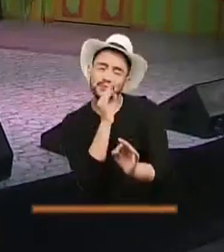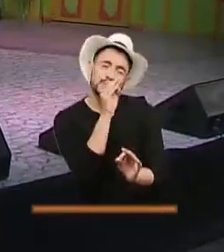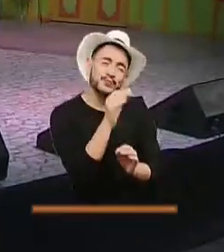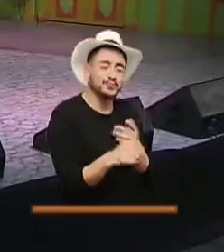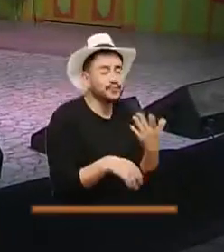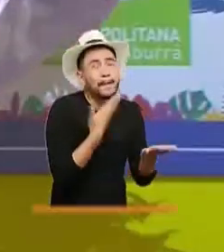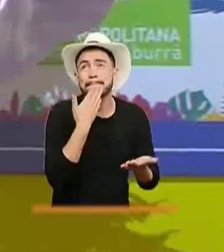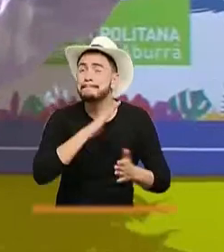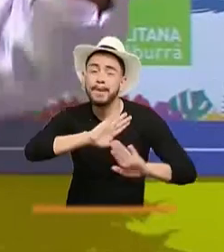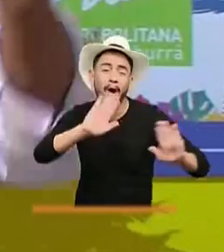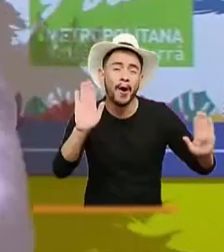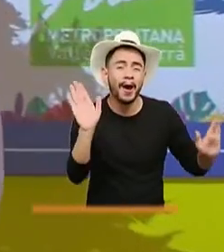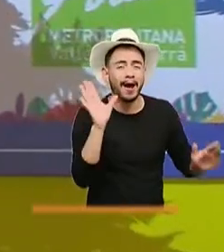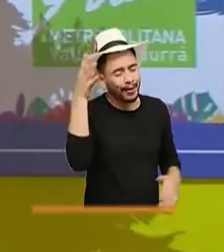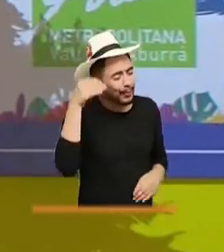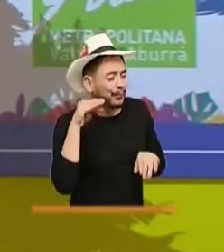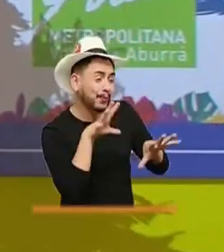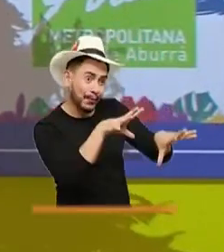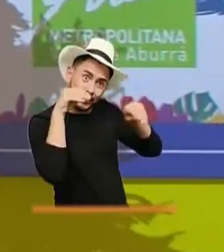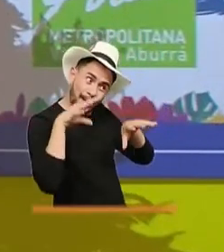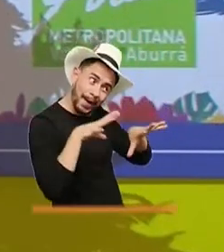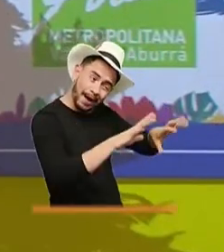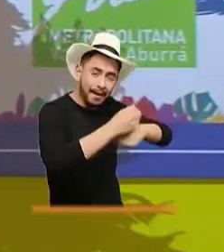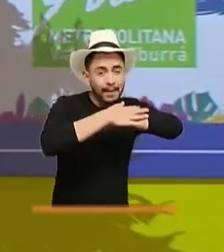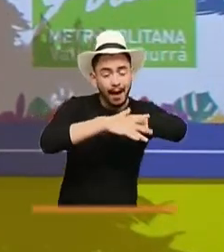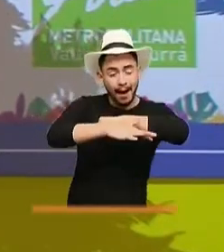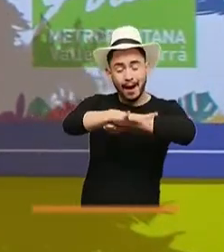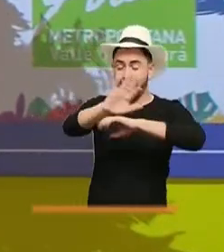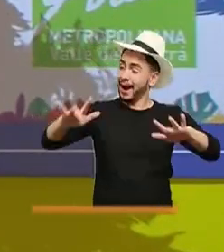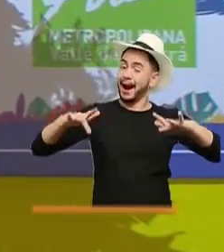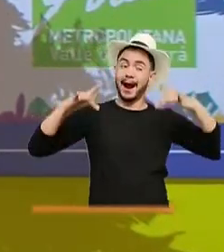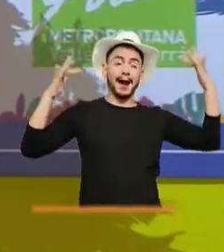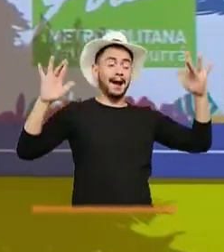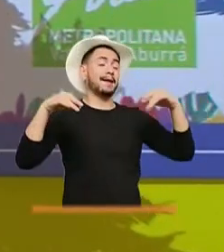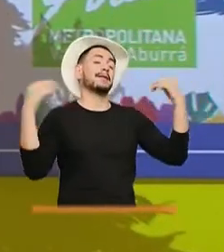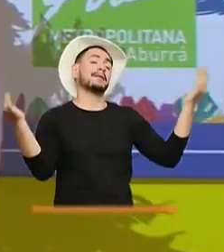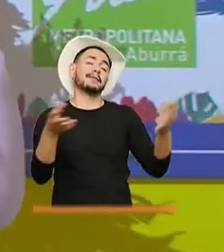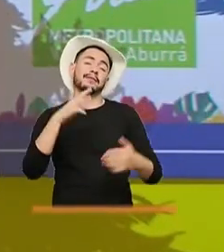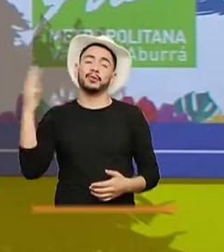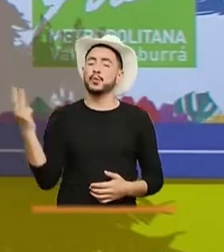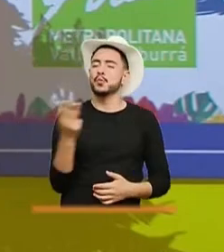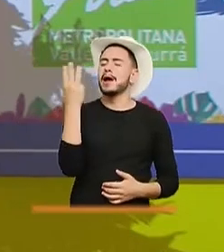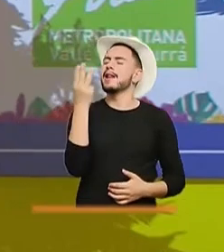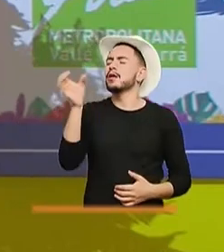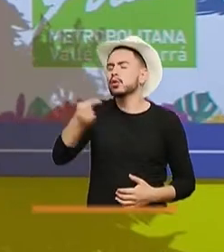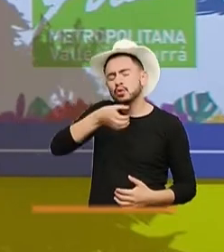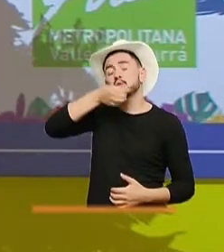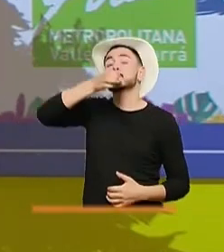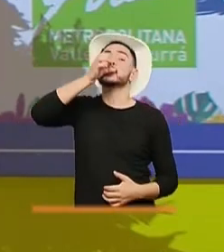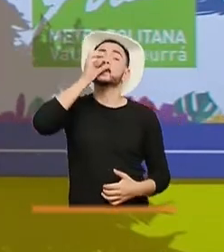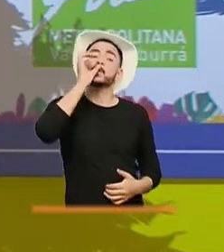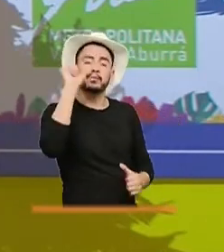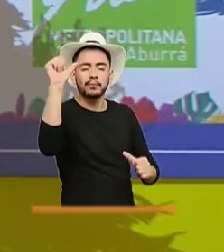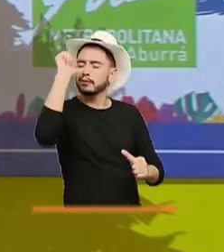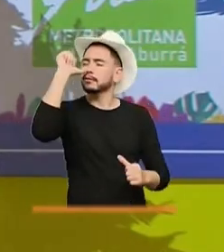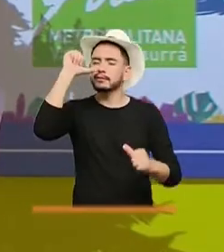sol en la playa Cartagena, tomando whisky y cerveza con una negra